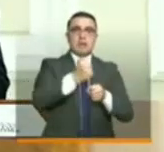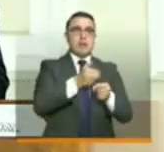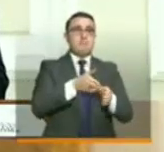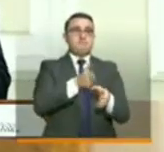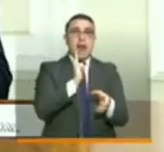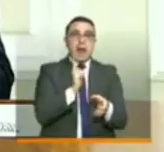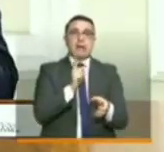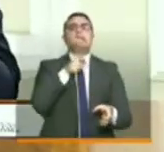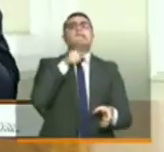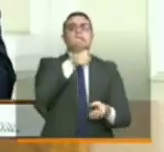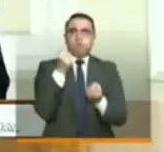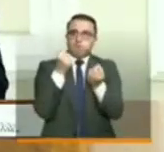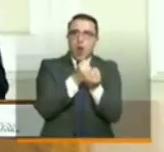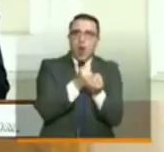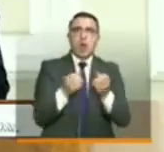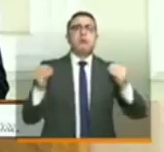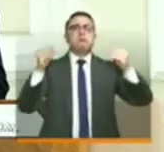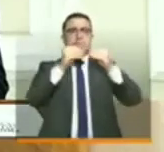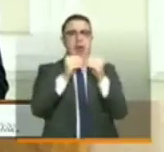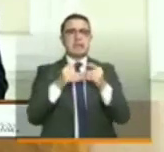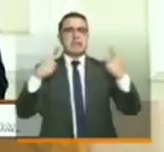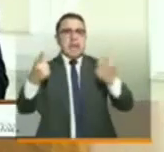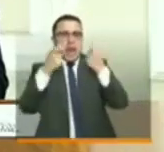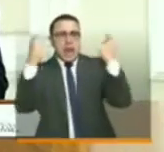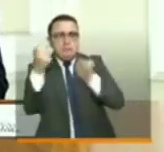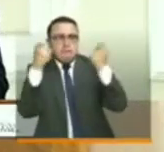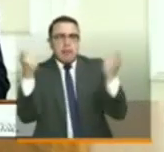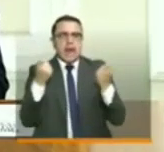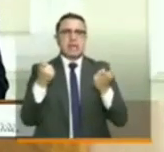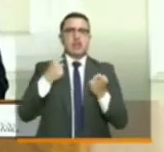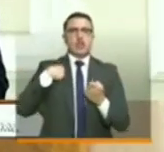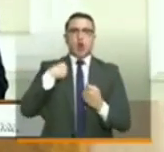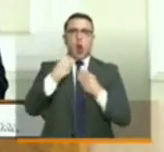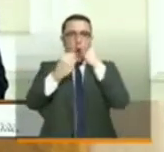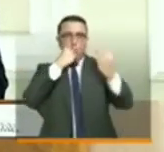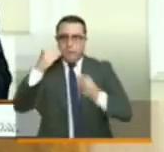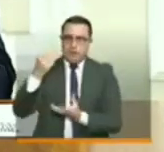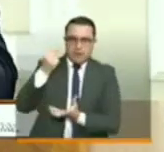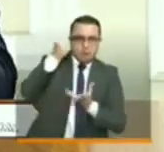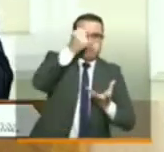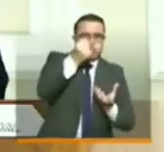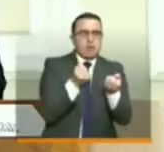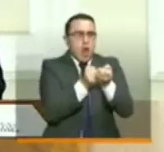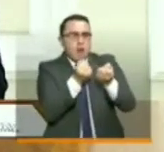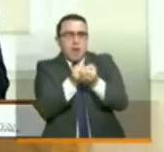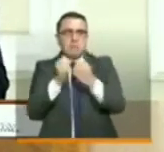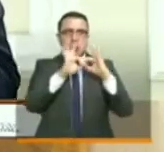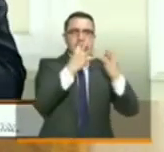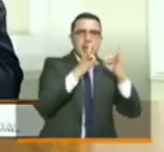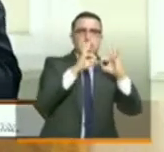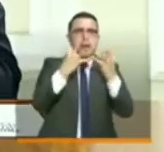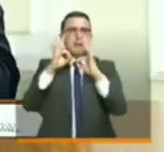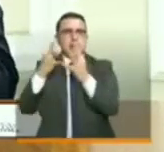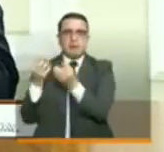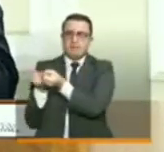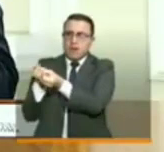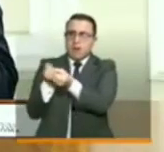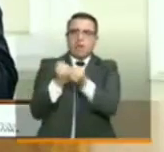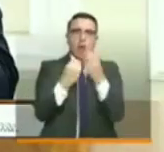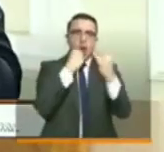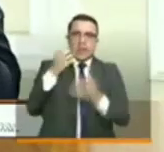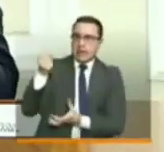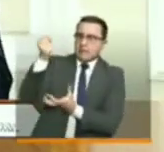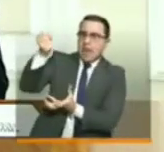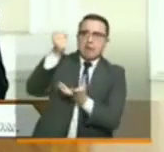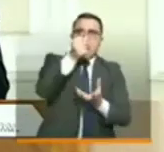cómo llegan también a través de las distintas campañas, mercados y refuerzo alimenticio a tantas familias. Hemos visto también